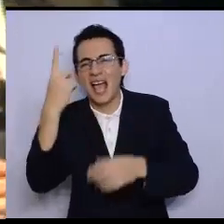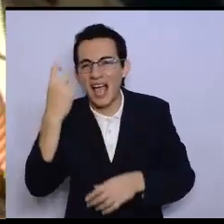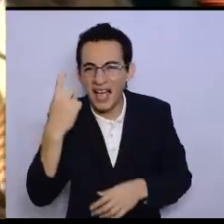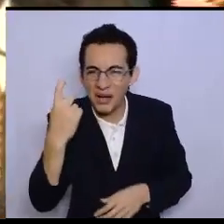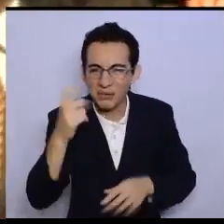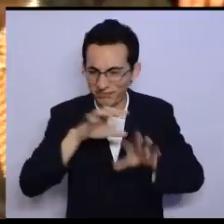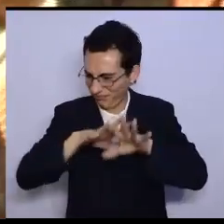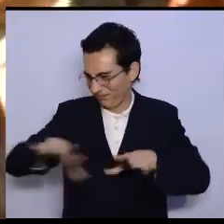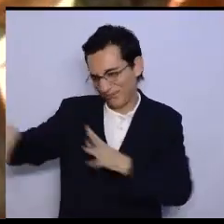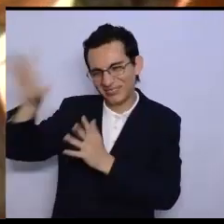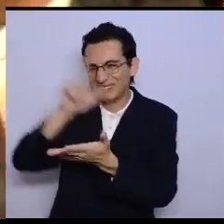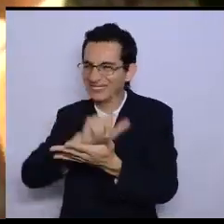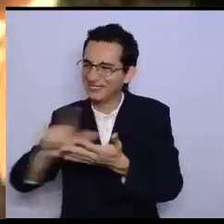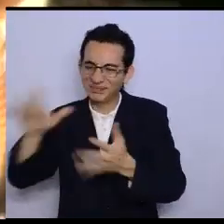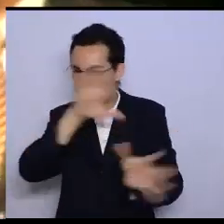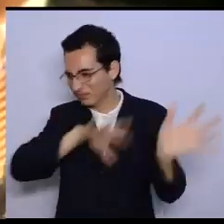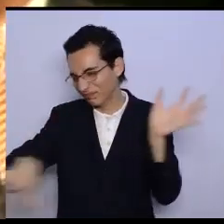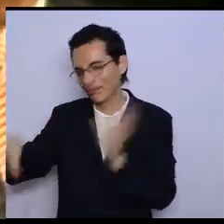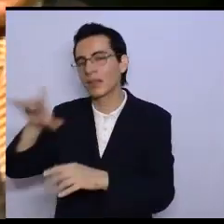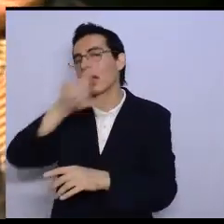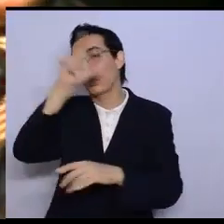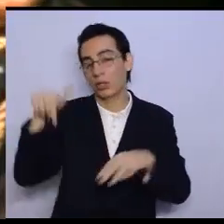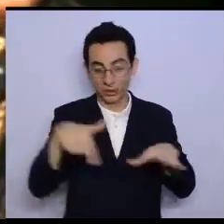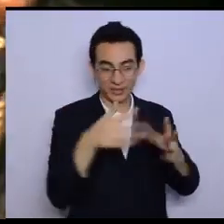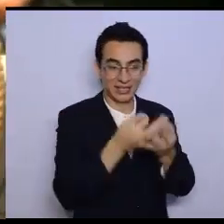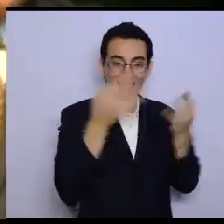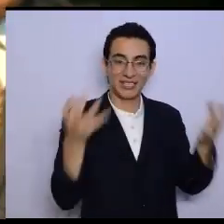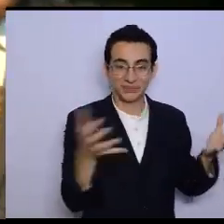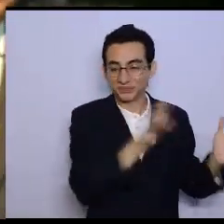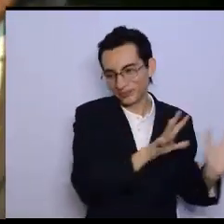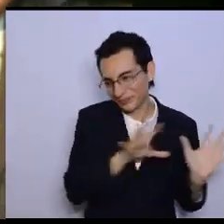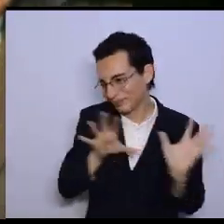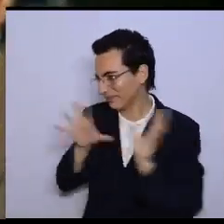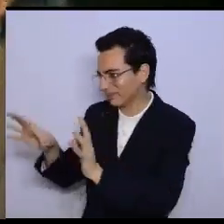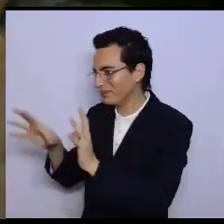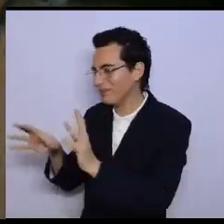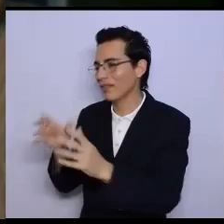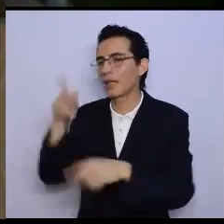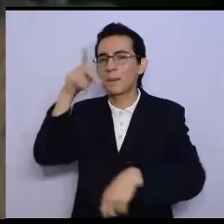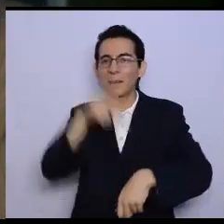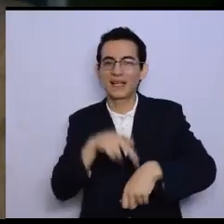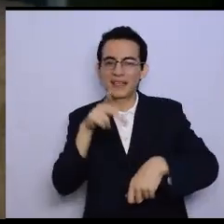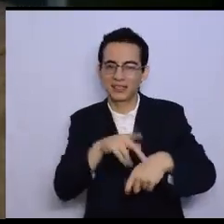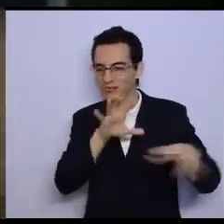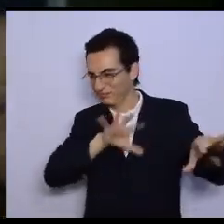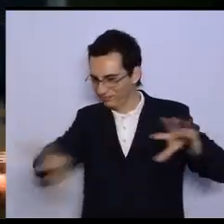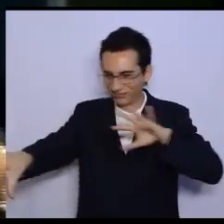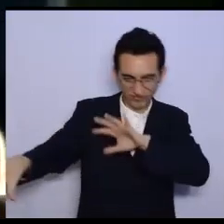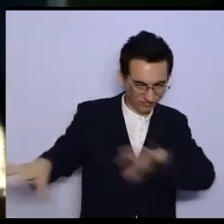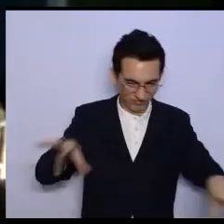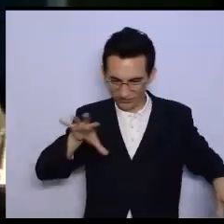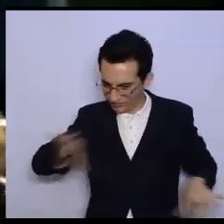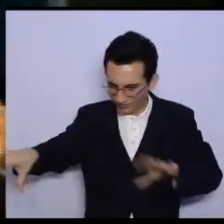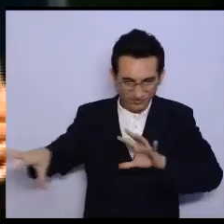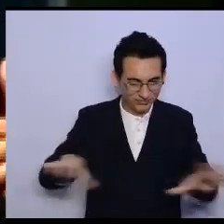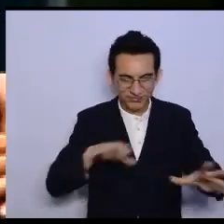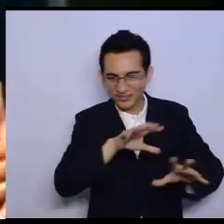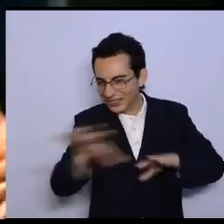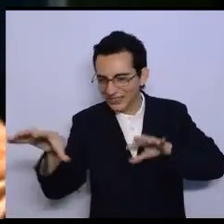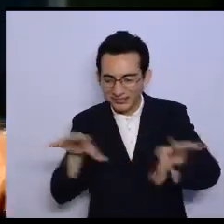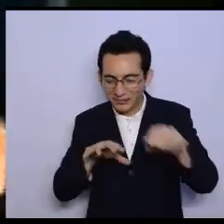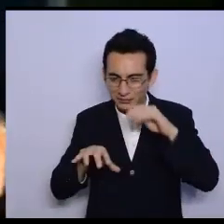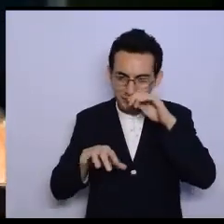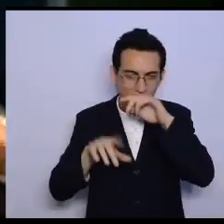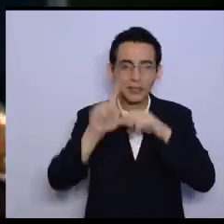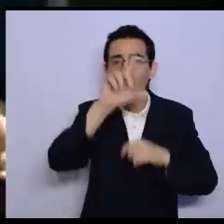máquinas y los van como procesando, van separando las piedras más grandes, luego las más pequeñas, hasta que queda